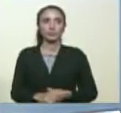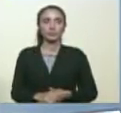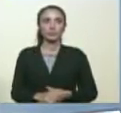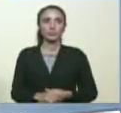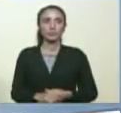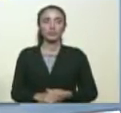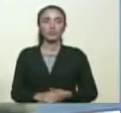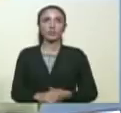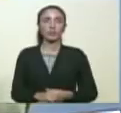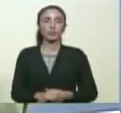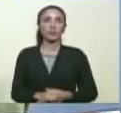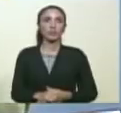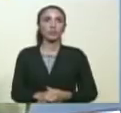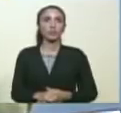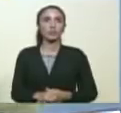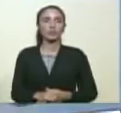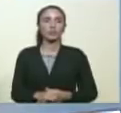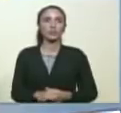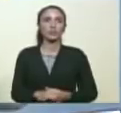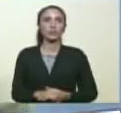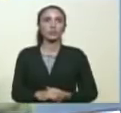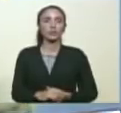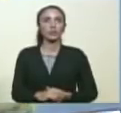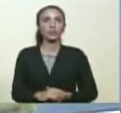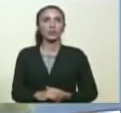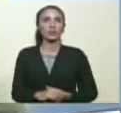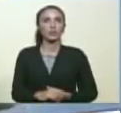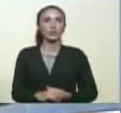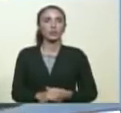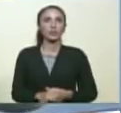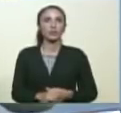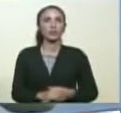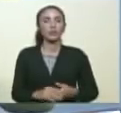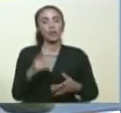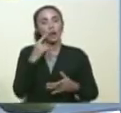cumple la estrategia de expansión de fuerza, ¿se ocupa el territorio?